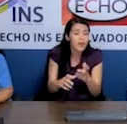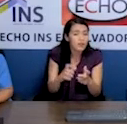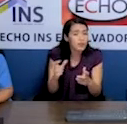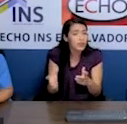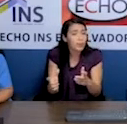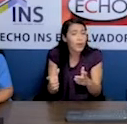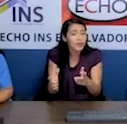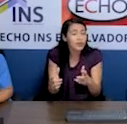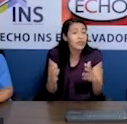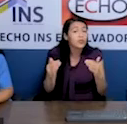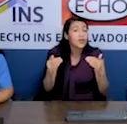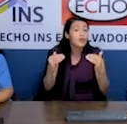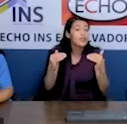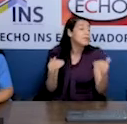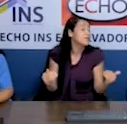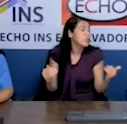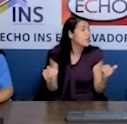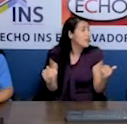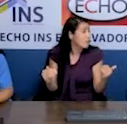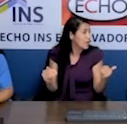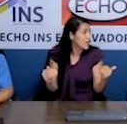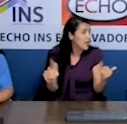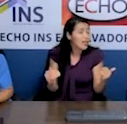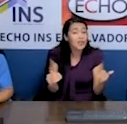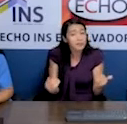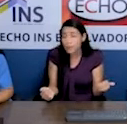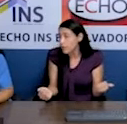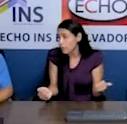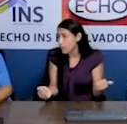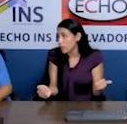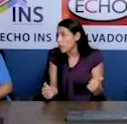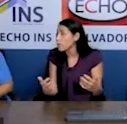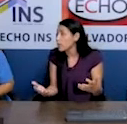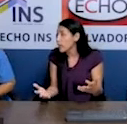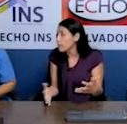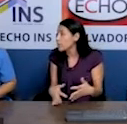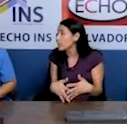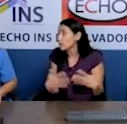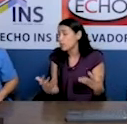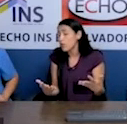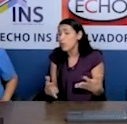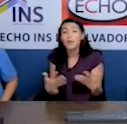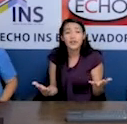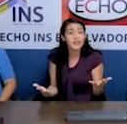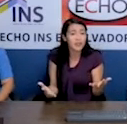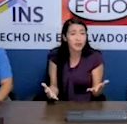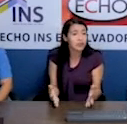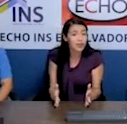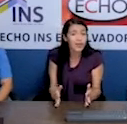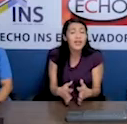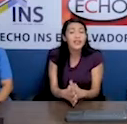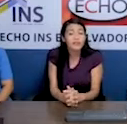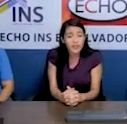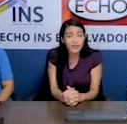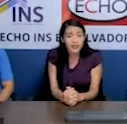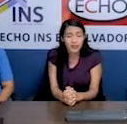componente somático y neuropático, sino que con disminución de la fuerza de miembros inferiores, o por ejemplo retención o pérdida de